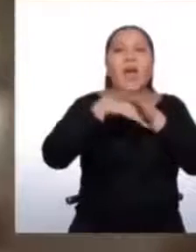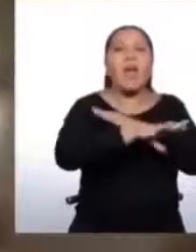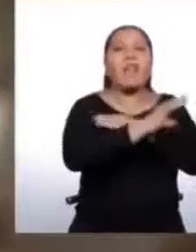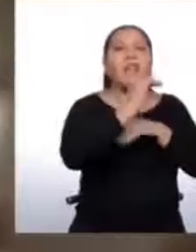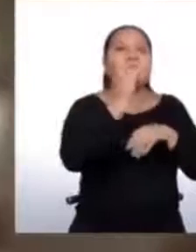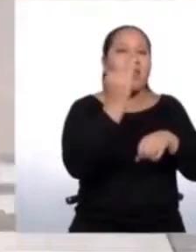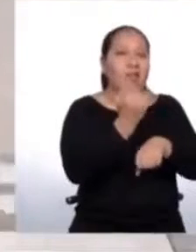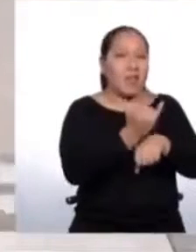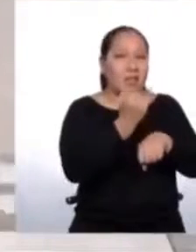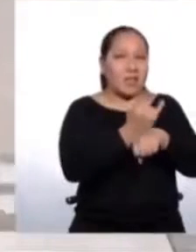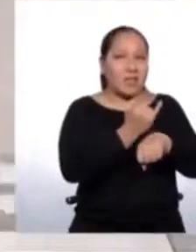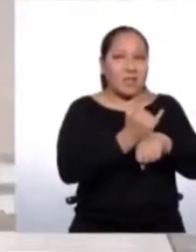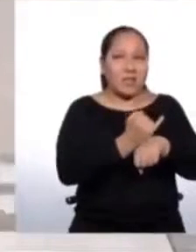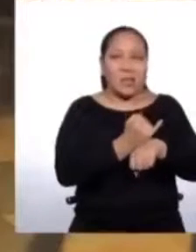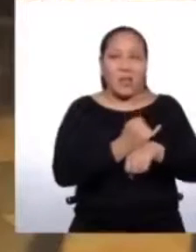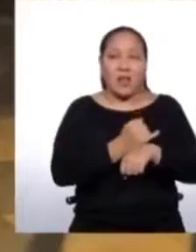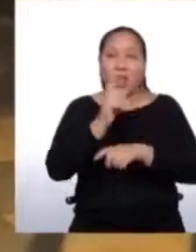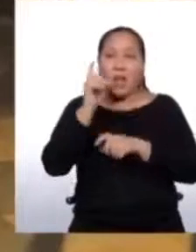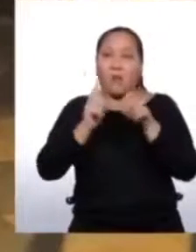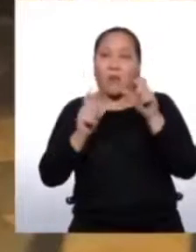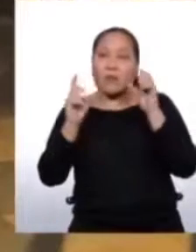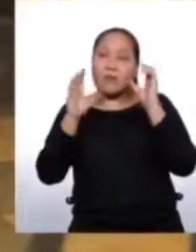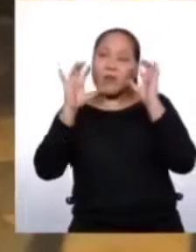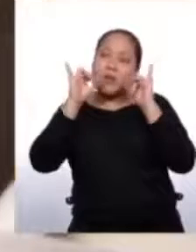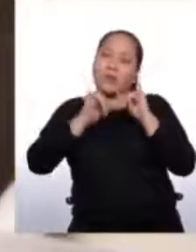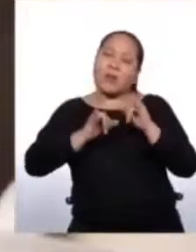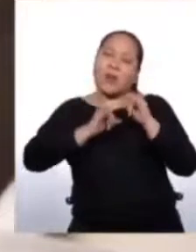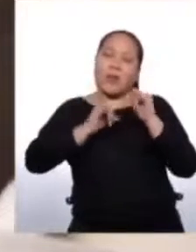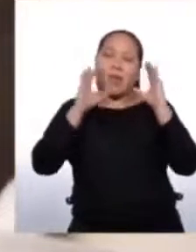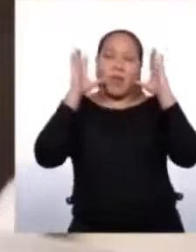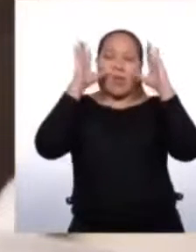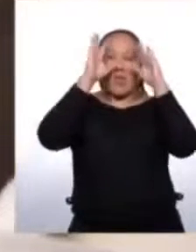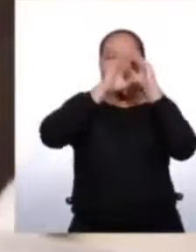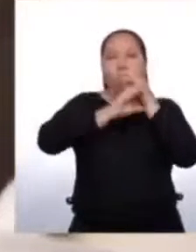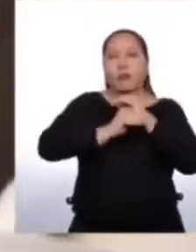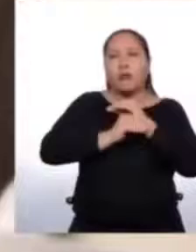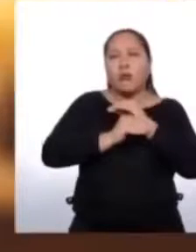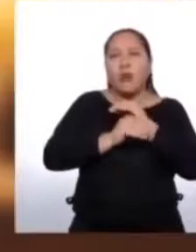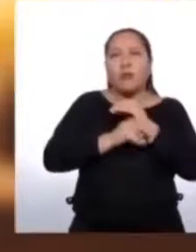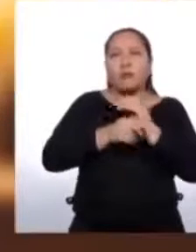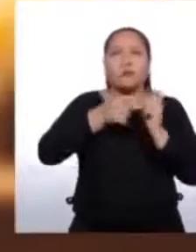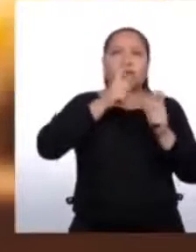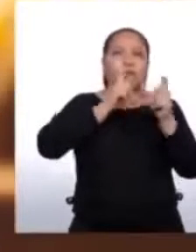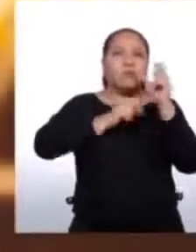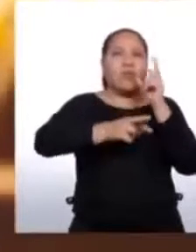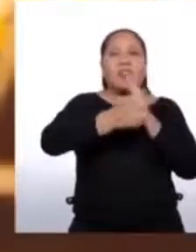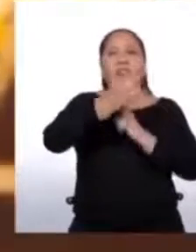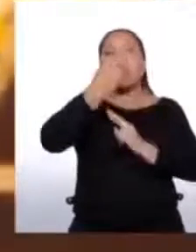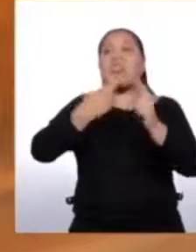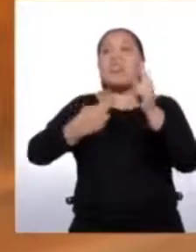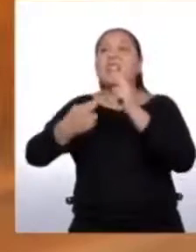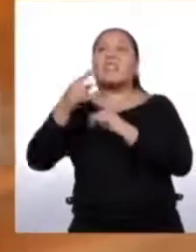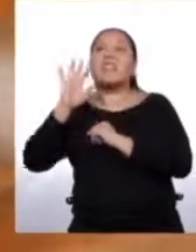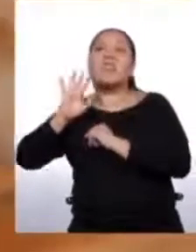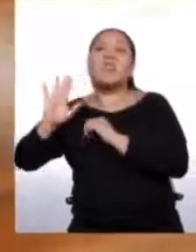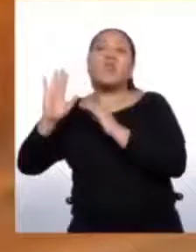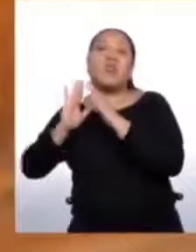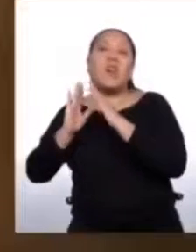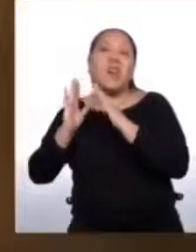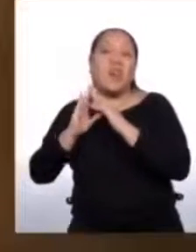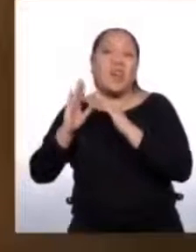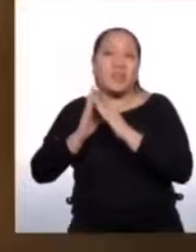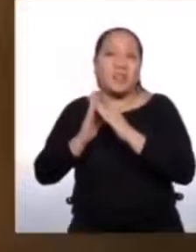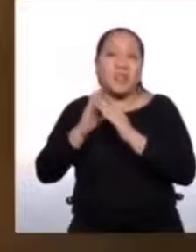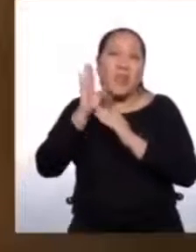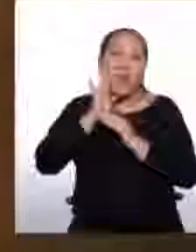iglesias. Los noctámbulos, macerados por la noche, regresan a sus casas envueltos en sus bufandas y en su melancolía.